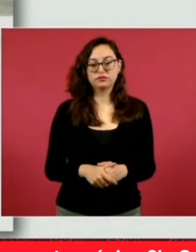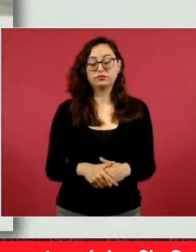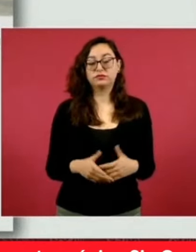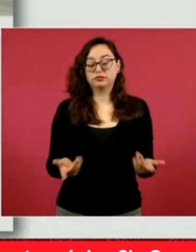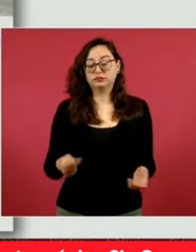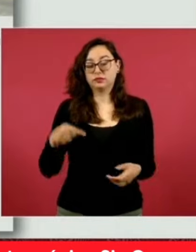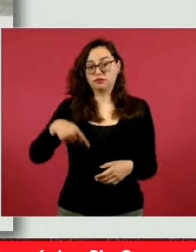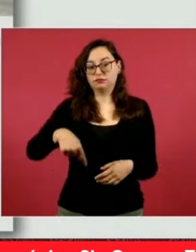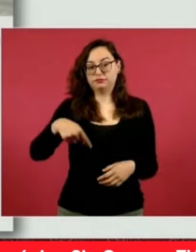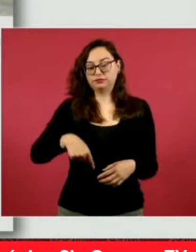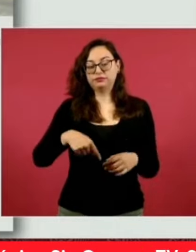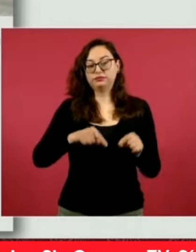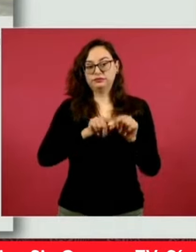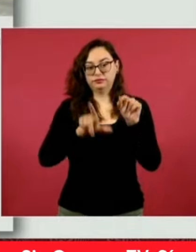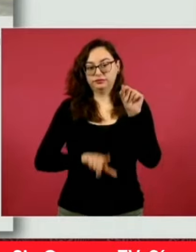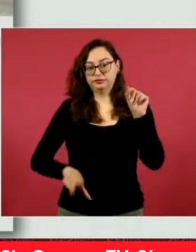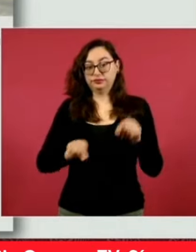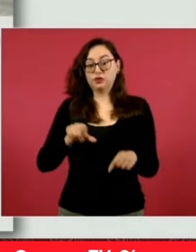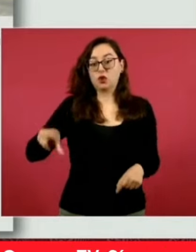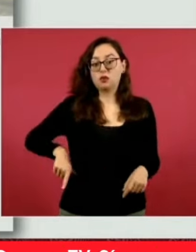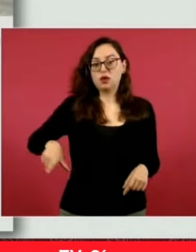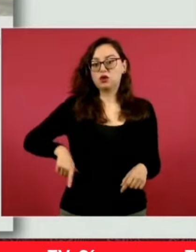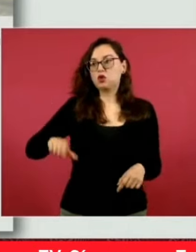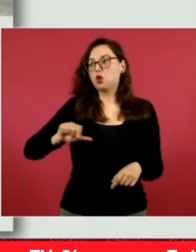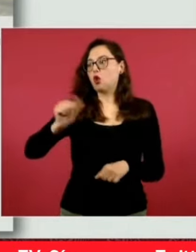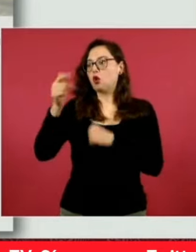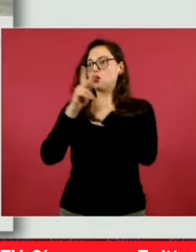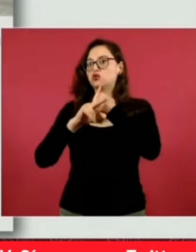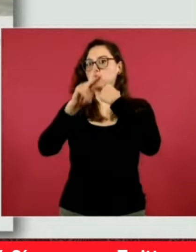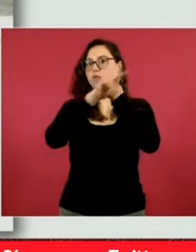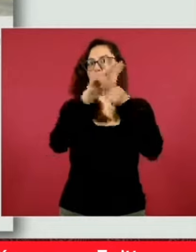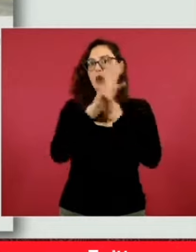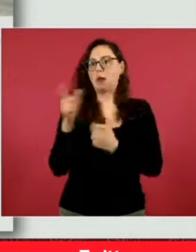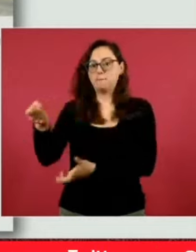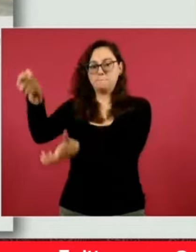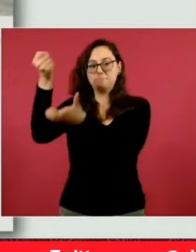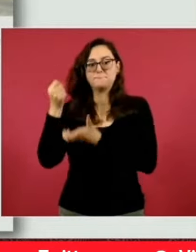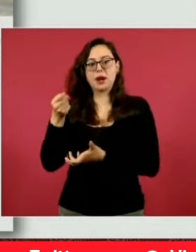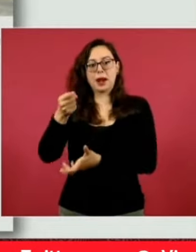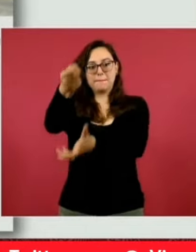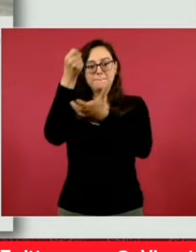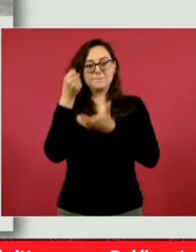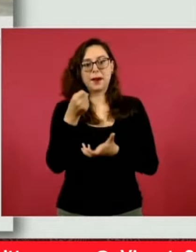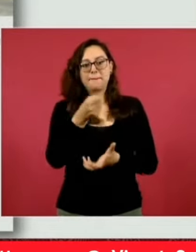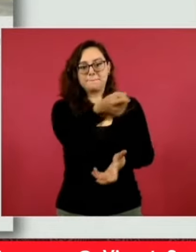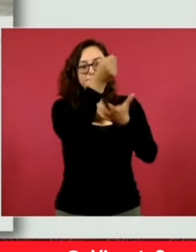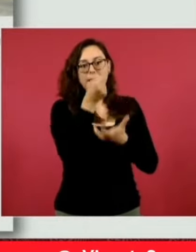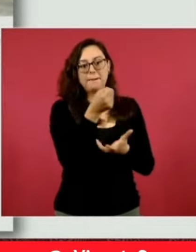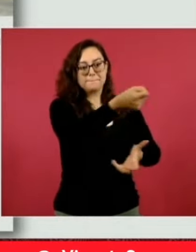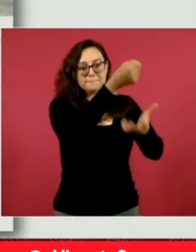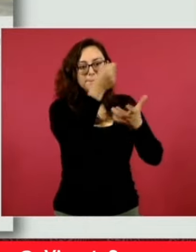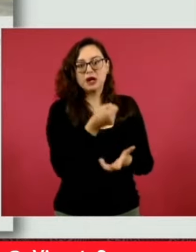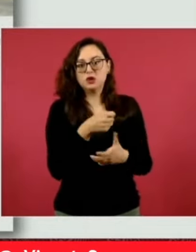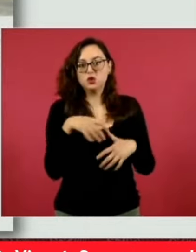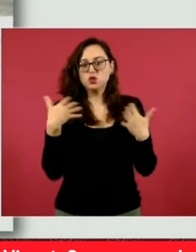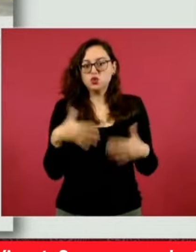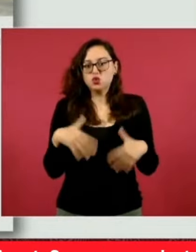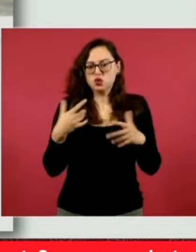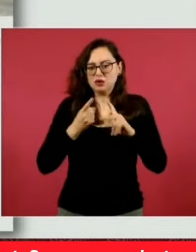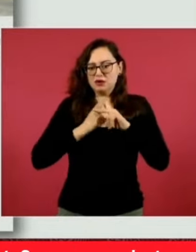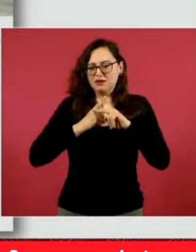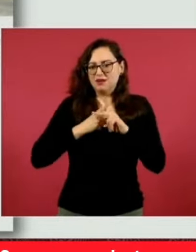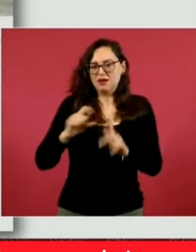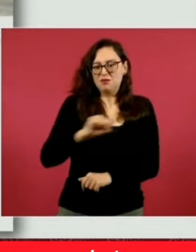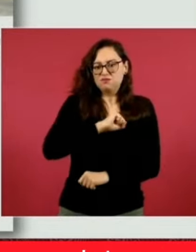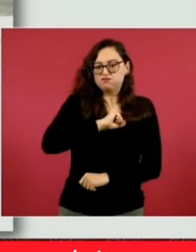directa y los medios de comunicación publican que hubo disminución. Si me pasan, por favor, la cobertura primero.